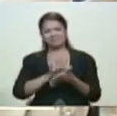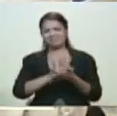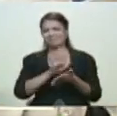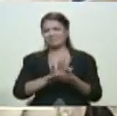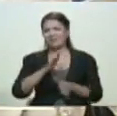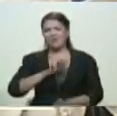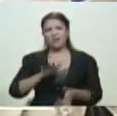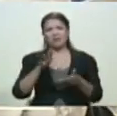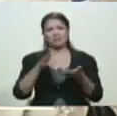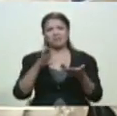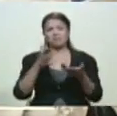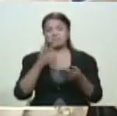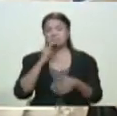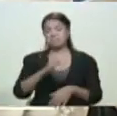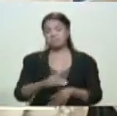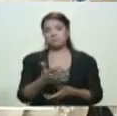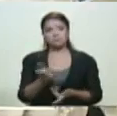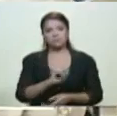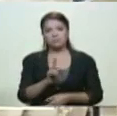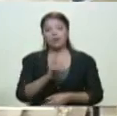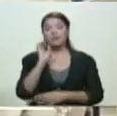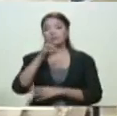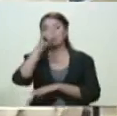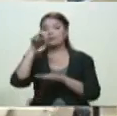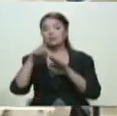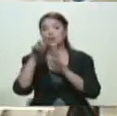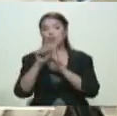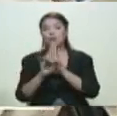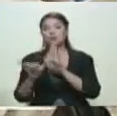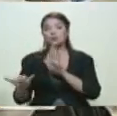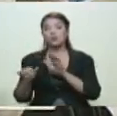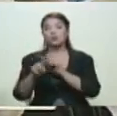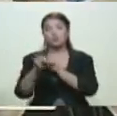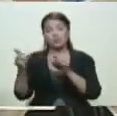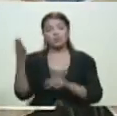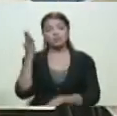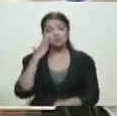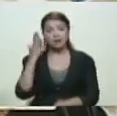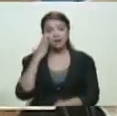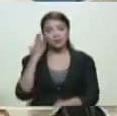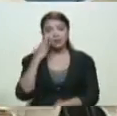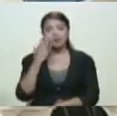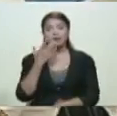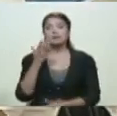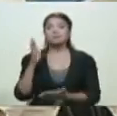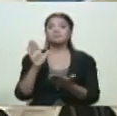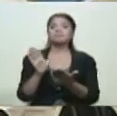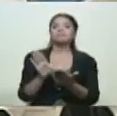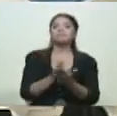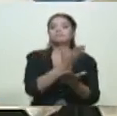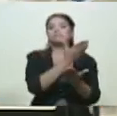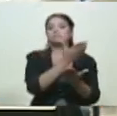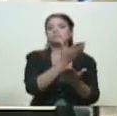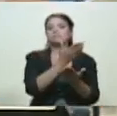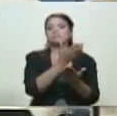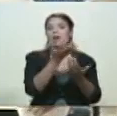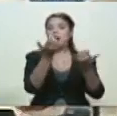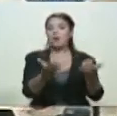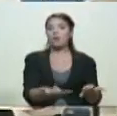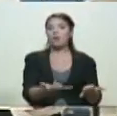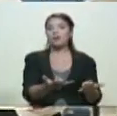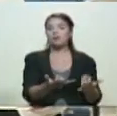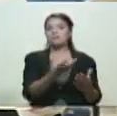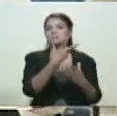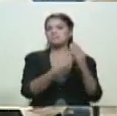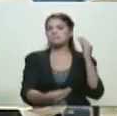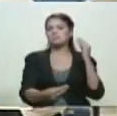impunidad. La Asamblea Nacional Constituyente, como ustedes bien saben, destituyó a la que hoy es una prófuga